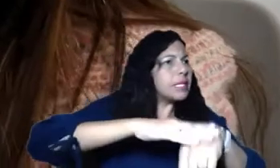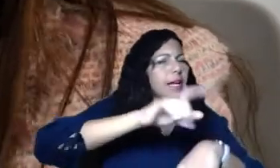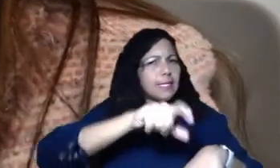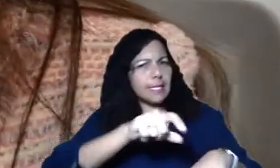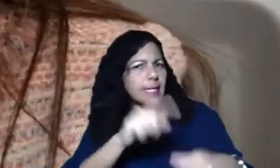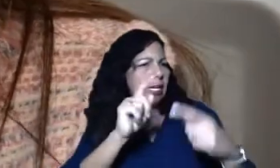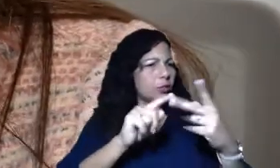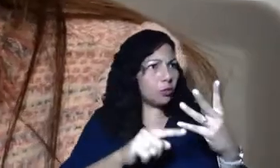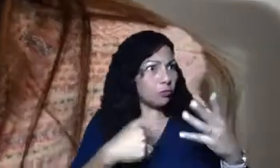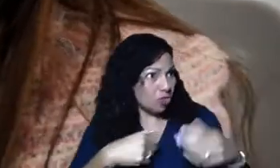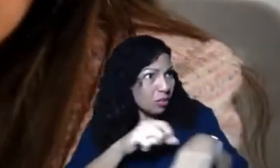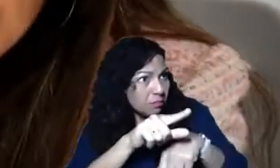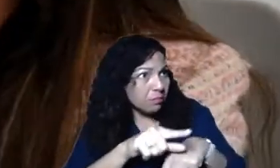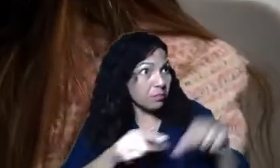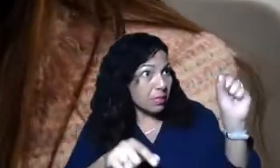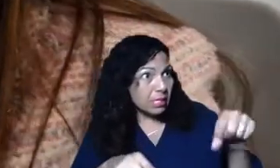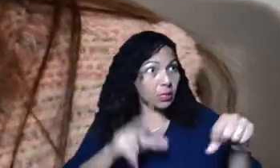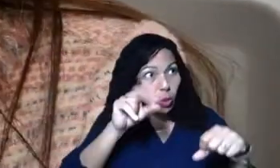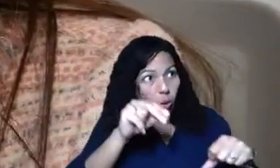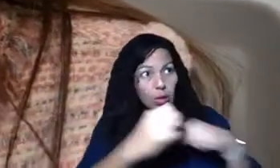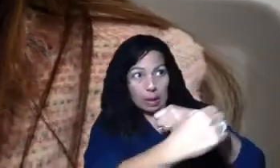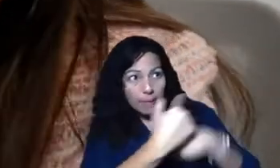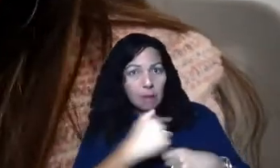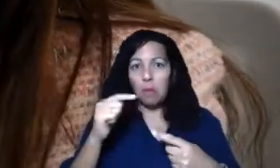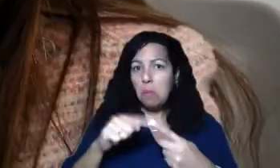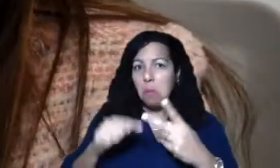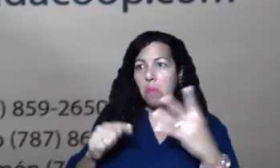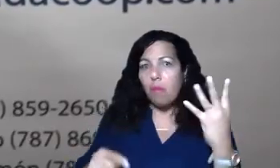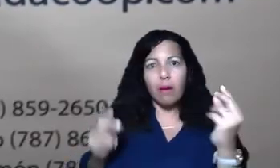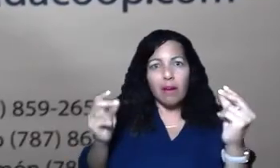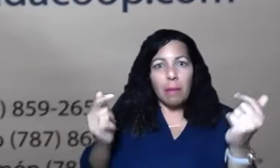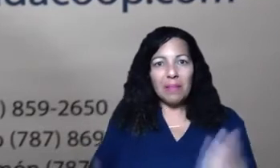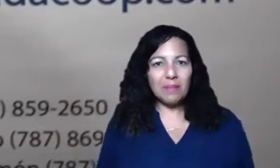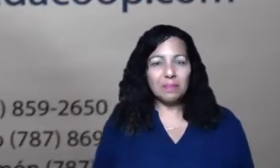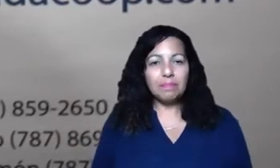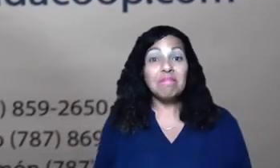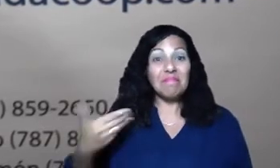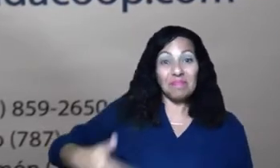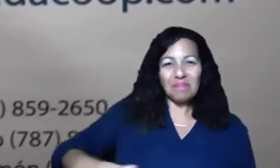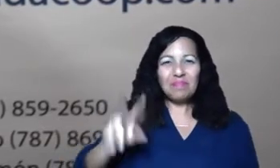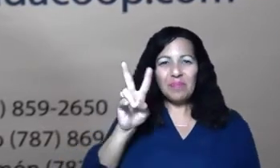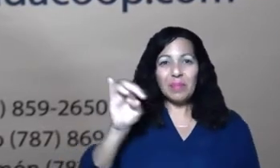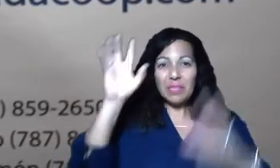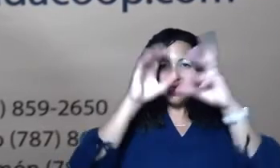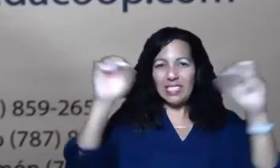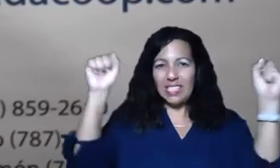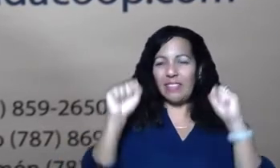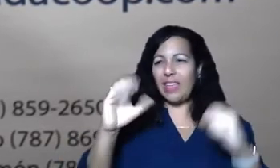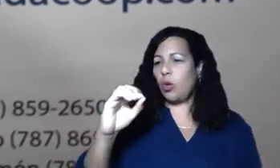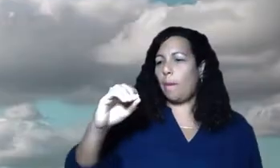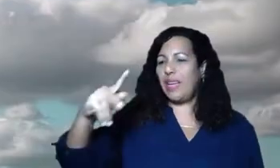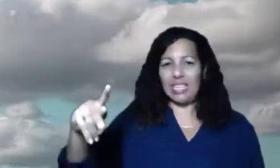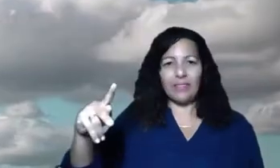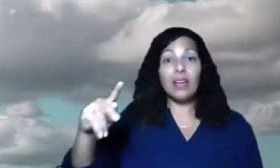este documento ya te llegó, si me llegó, envíame lo próximo, así. Mi nombre es Eddie William Alicea, presidente ejecutivo de Cooperativa